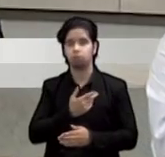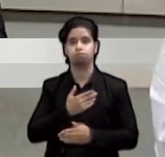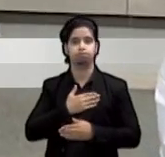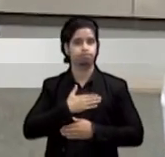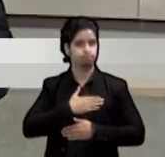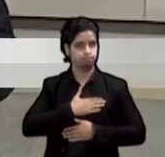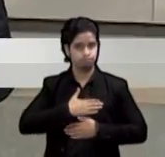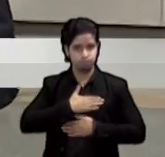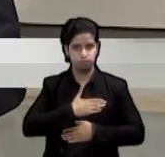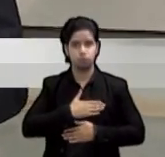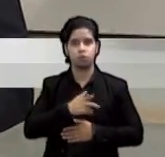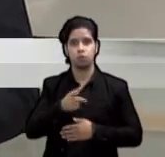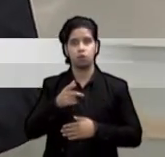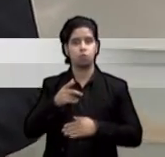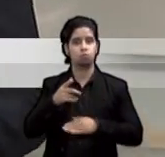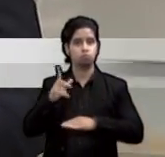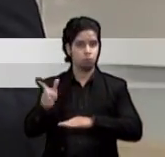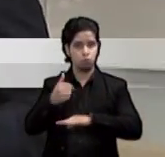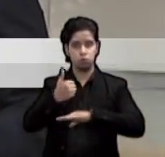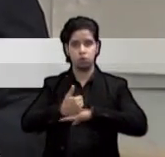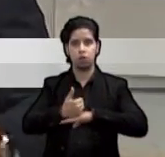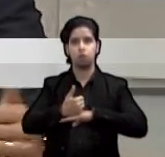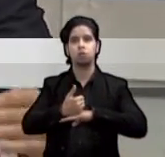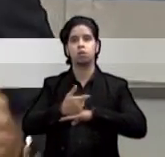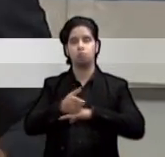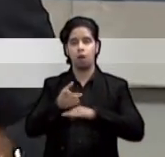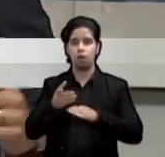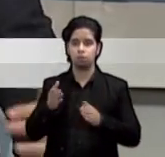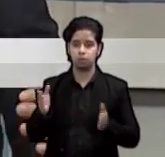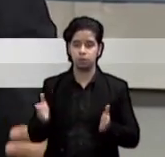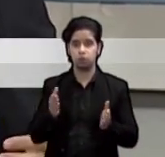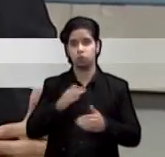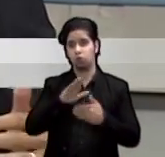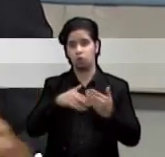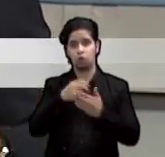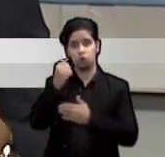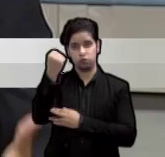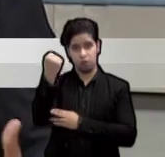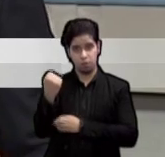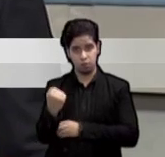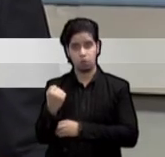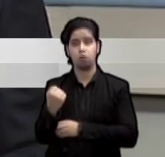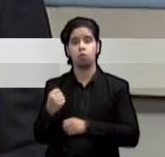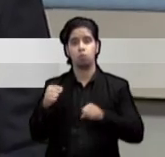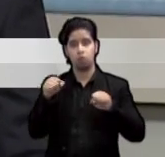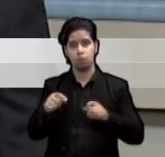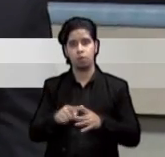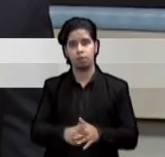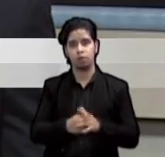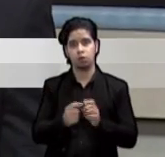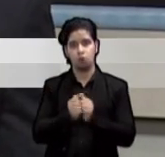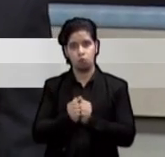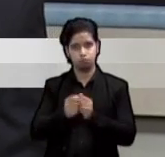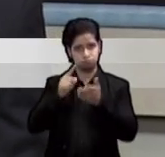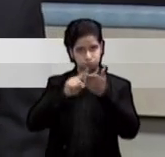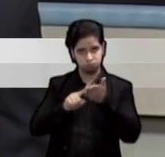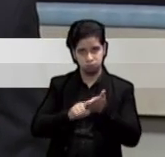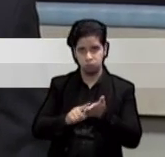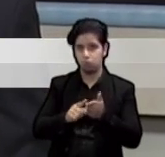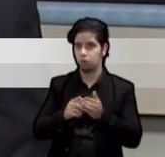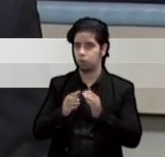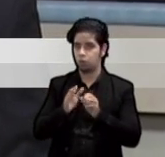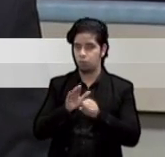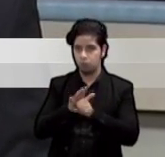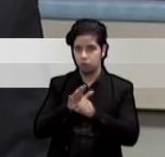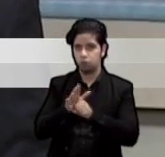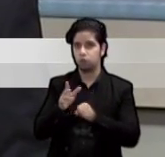el montar un escenario que va a permitir que los sábados de 1 a 4 podamos empezar con un análisis complejo